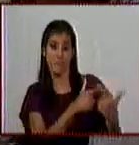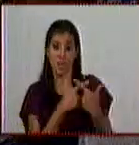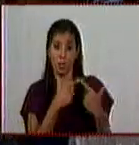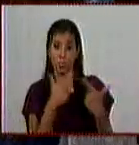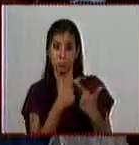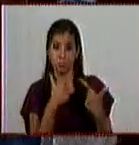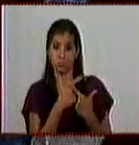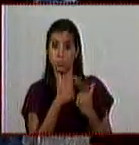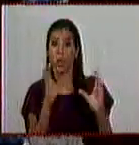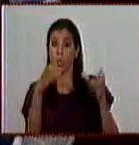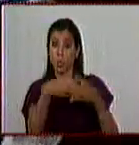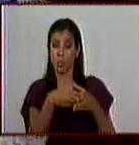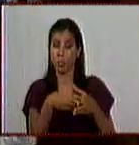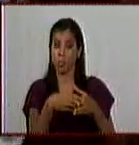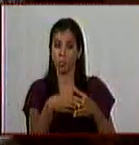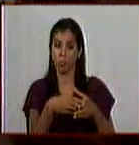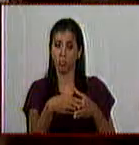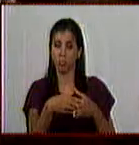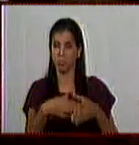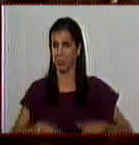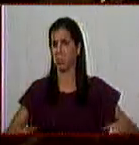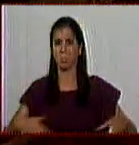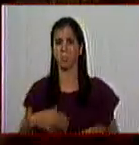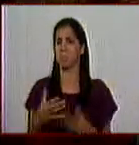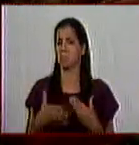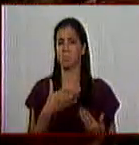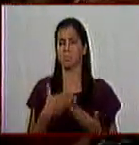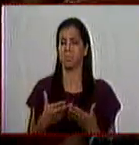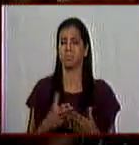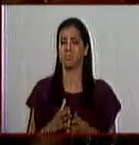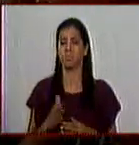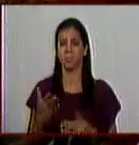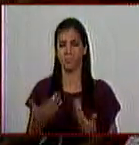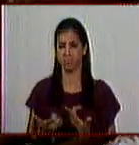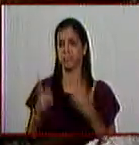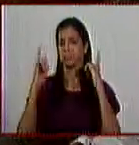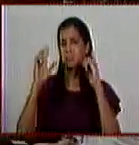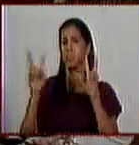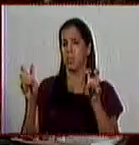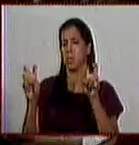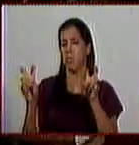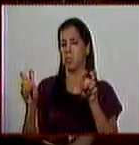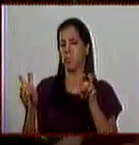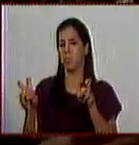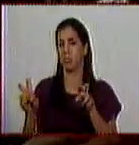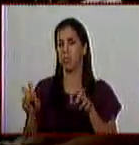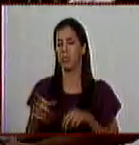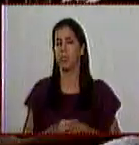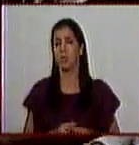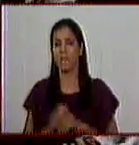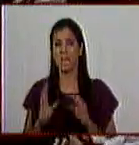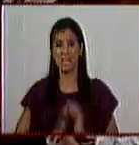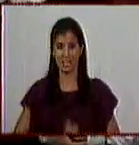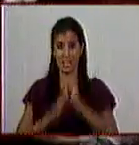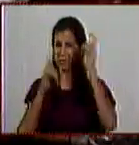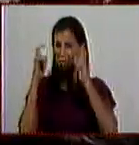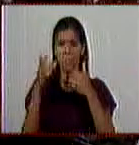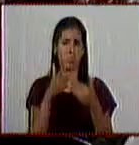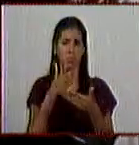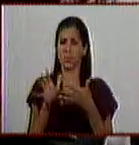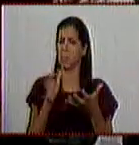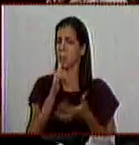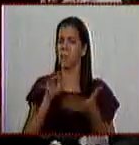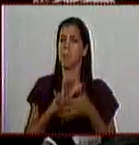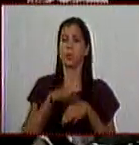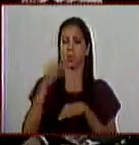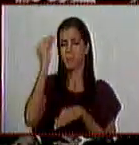No pusieron mayor resistencia al avance y a la construcción la nueva hegemonía en tanto que pensaron que podían hacerla